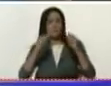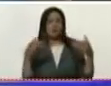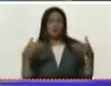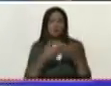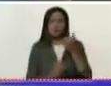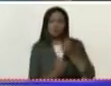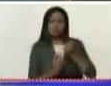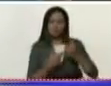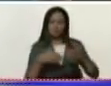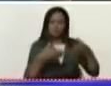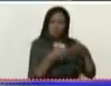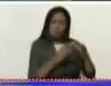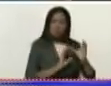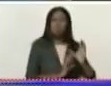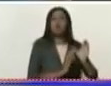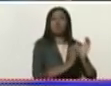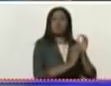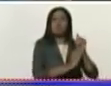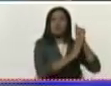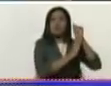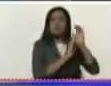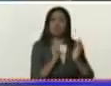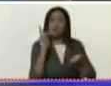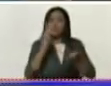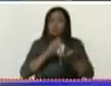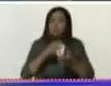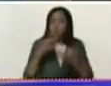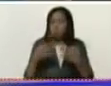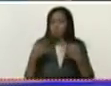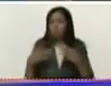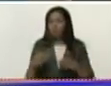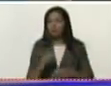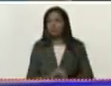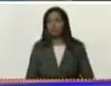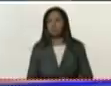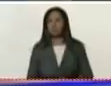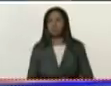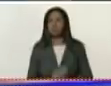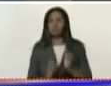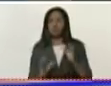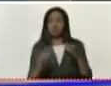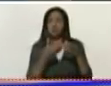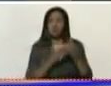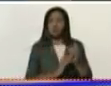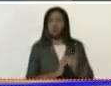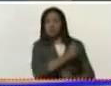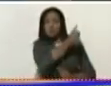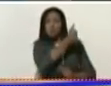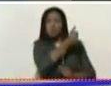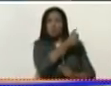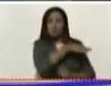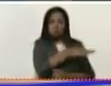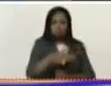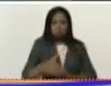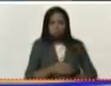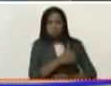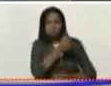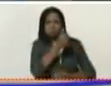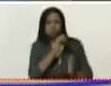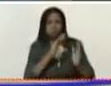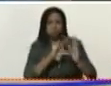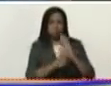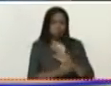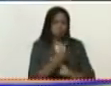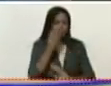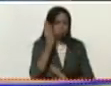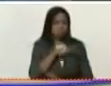bases, desde sus líderes de base para participar. Las cúpulas anticuadas, corruptas,